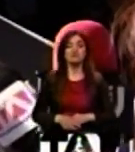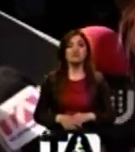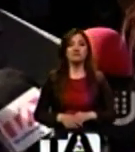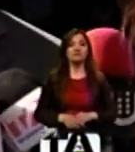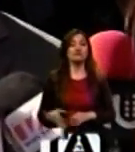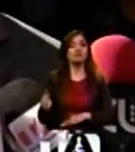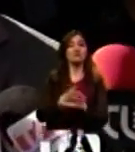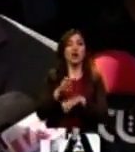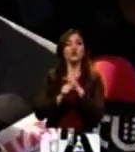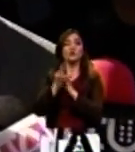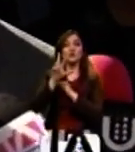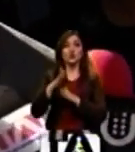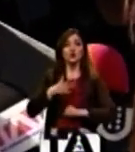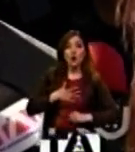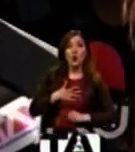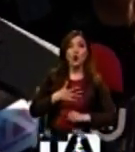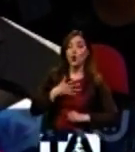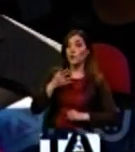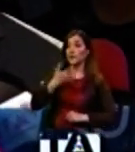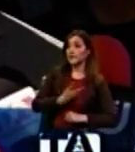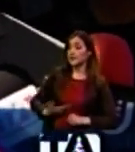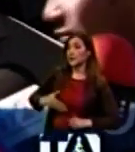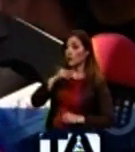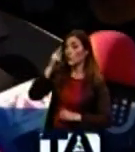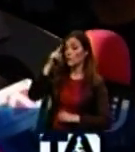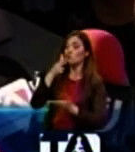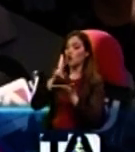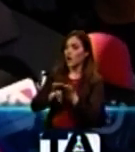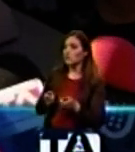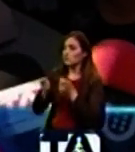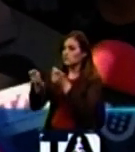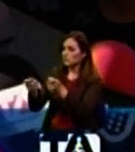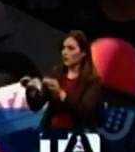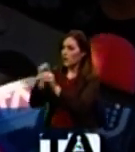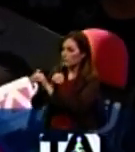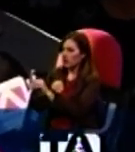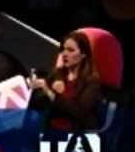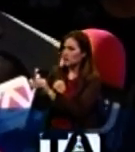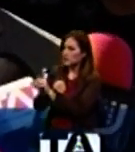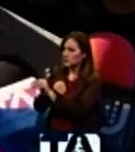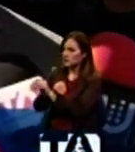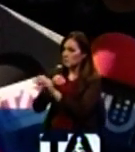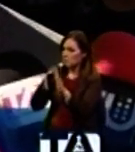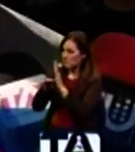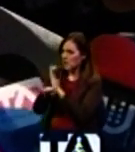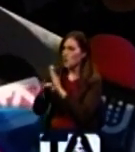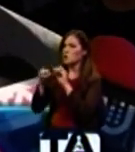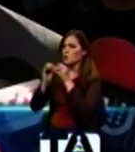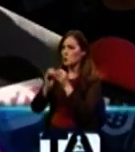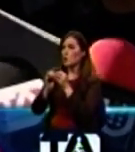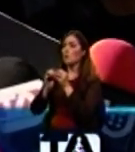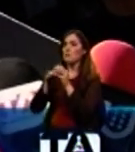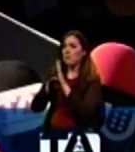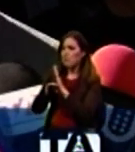dije al presidente Correa en una carta de que habían transferencias. Le dije los bancos, los números de